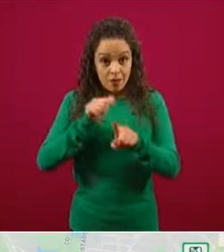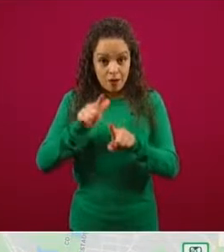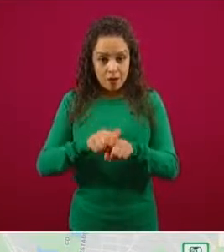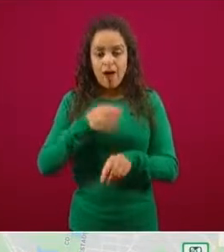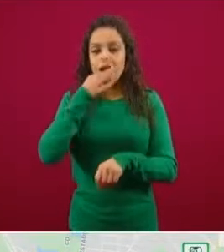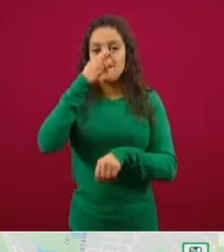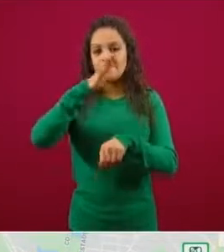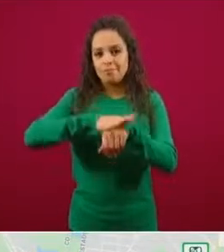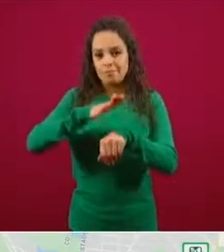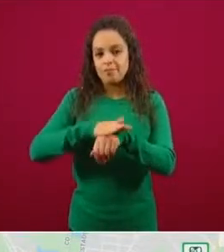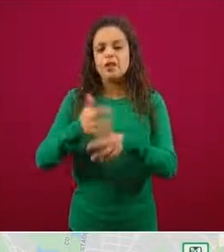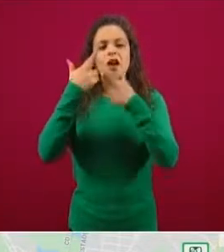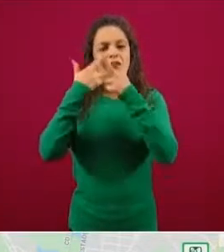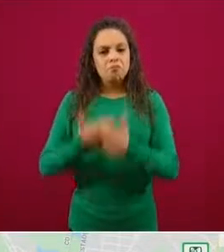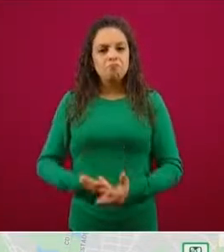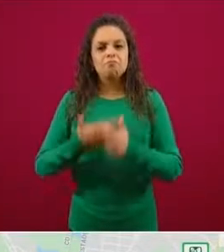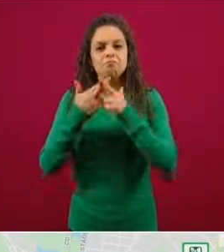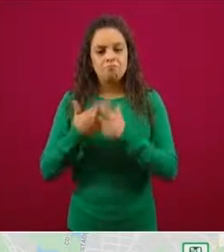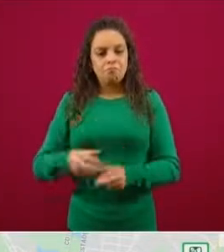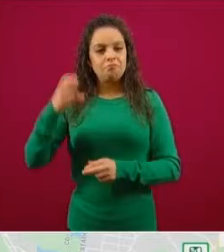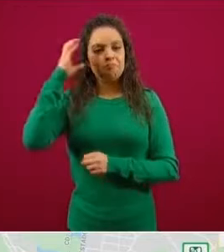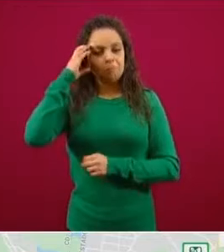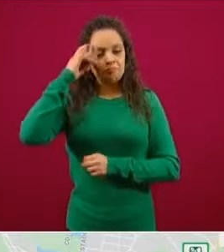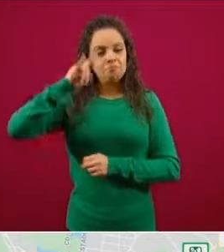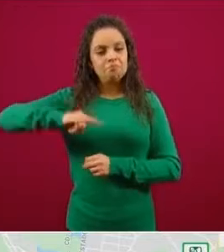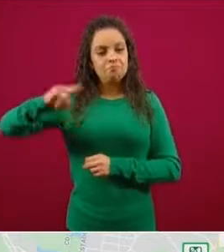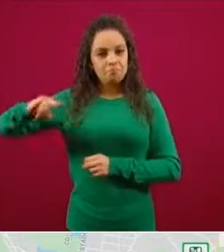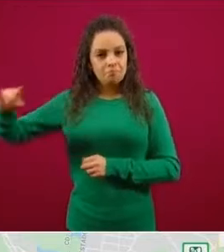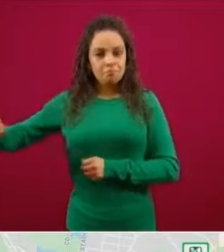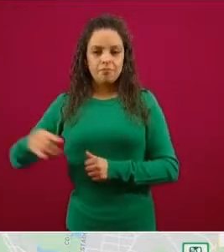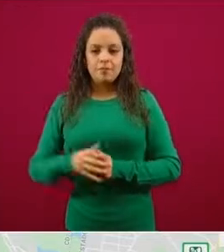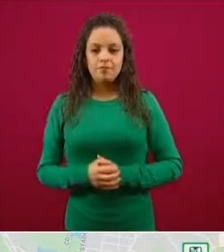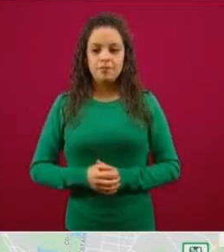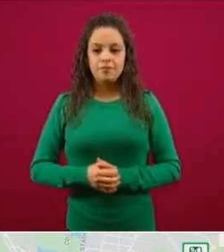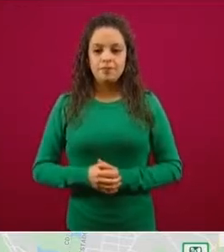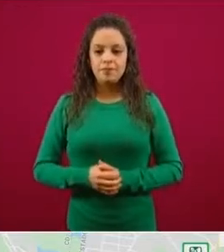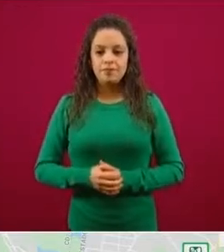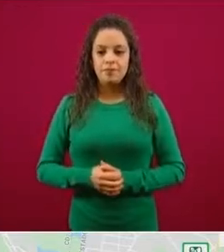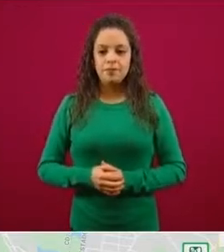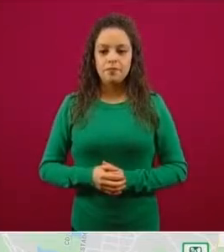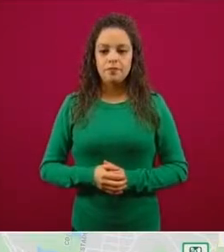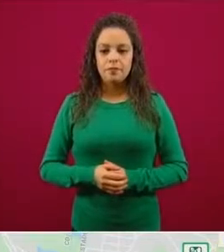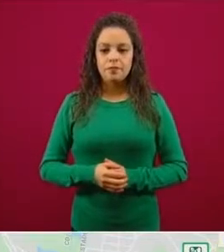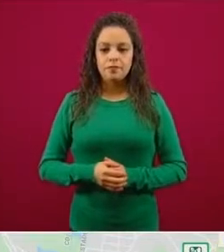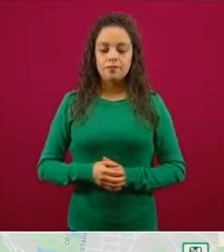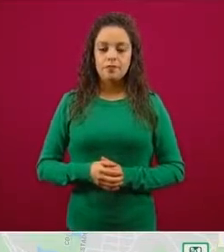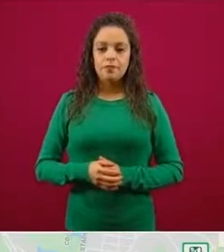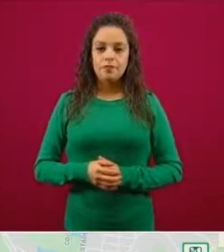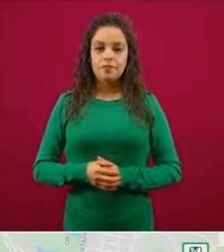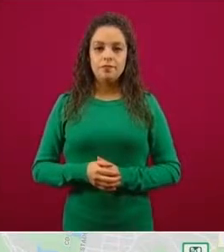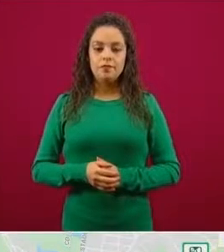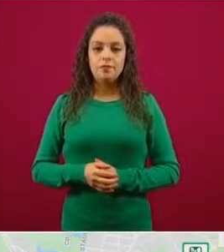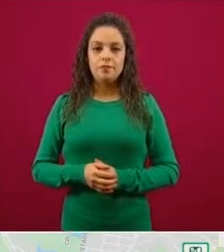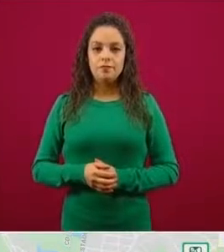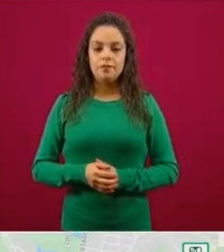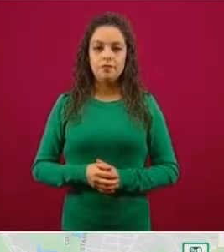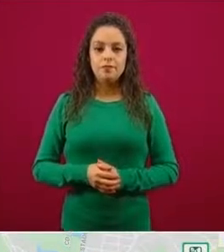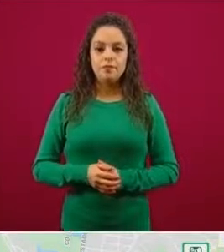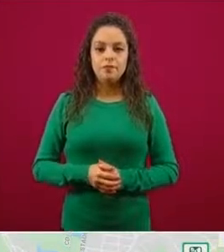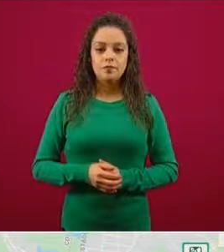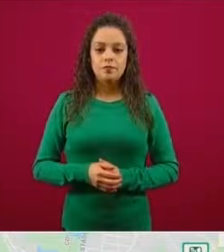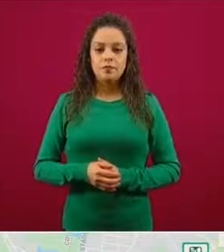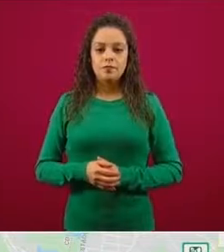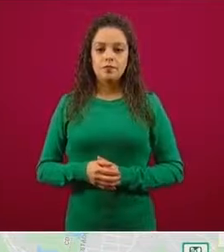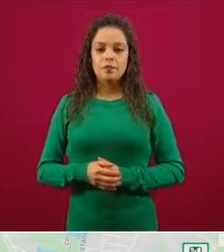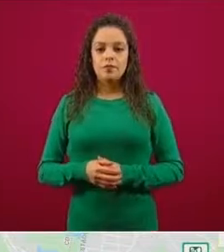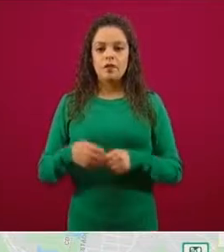suficientes camas. Esto también está disponible si ustedes bajan en cualquiera de las tiendas